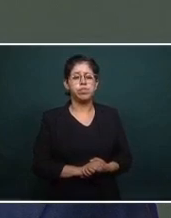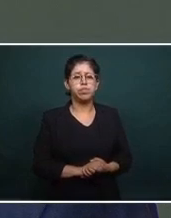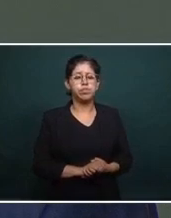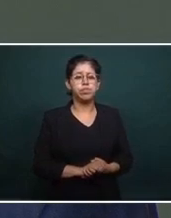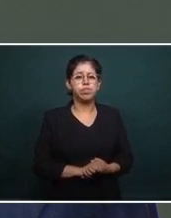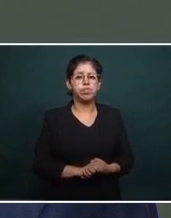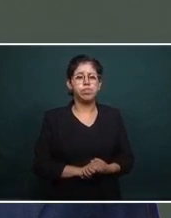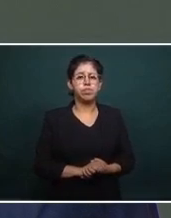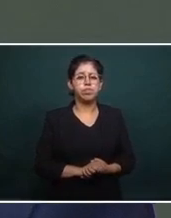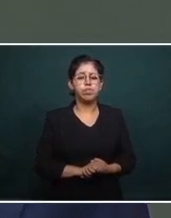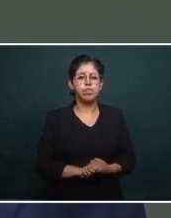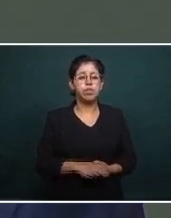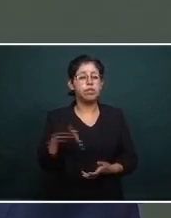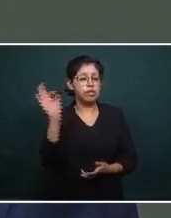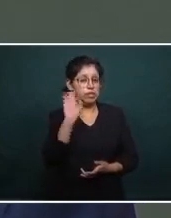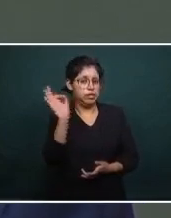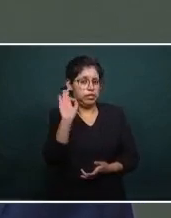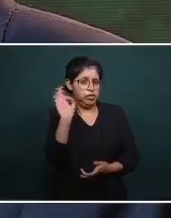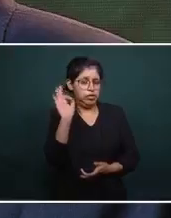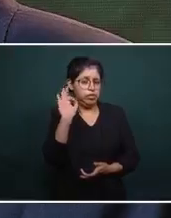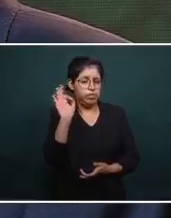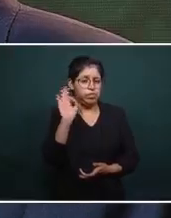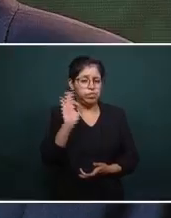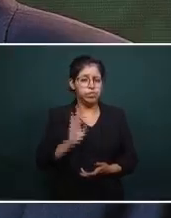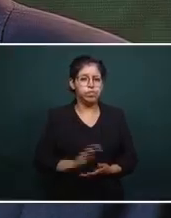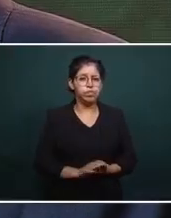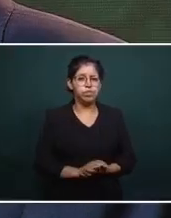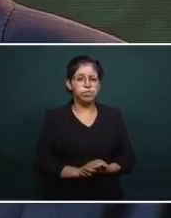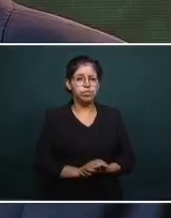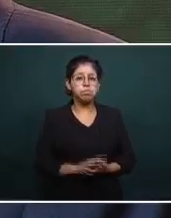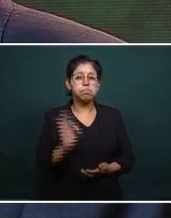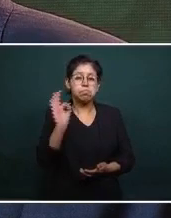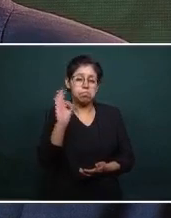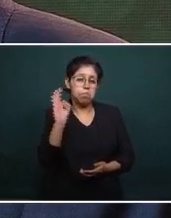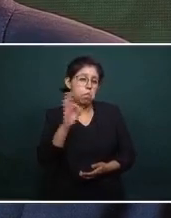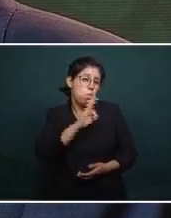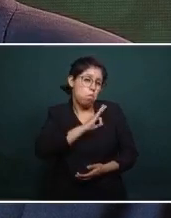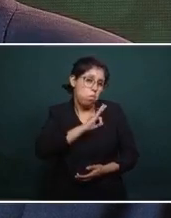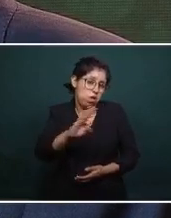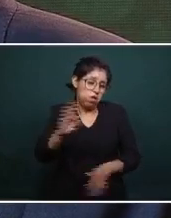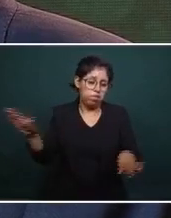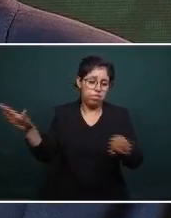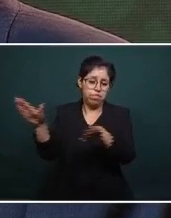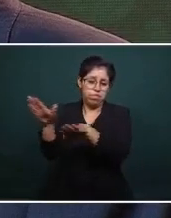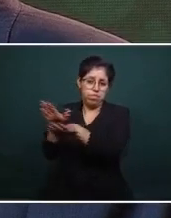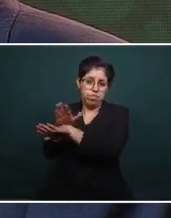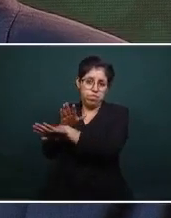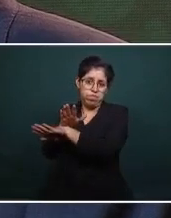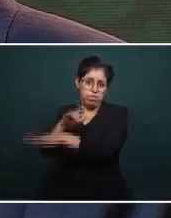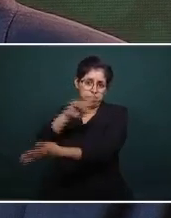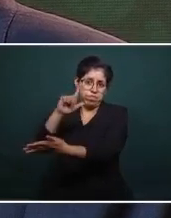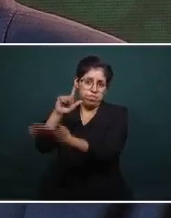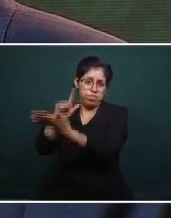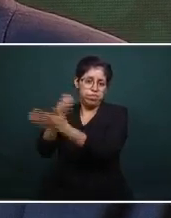y puede llevar a una modificación a sus